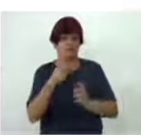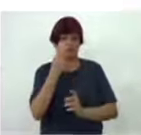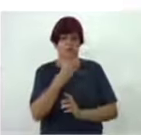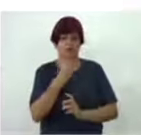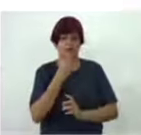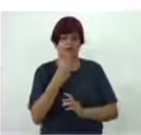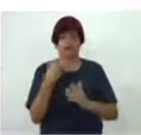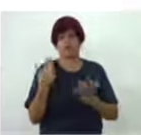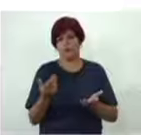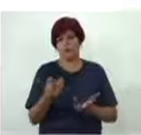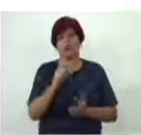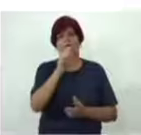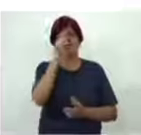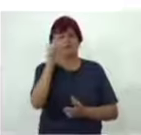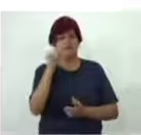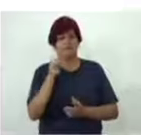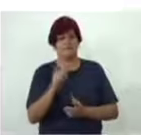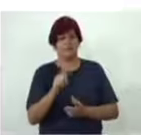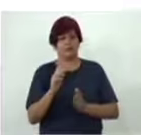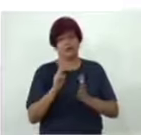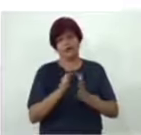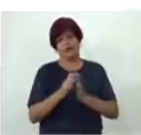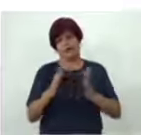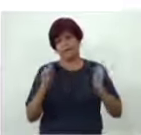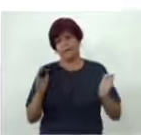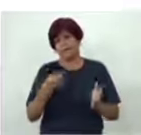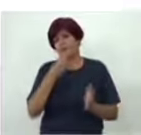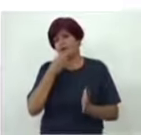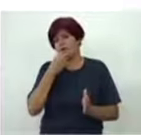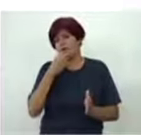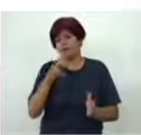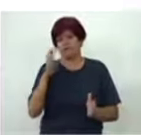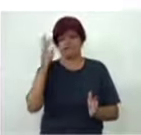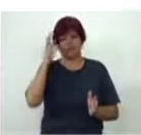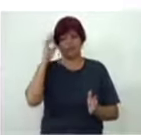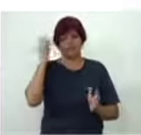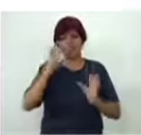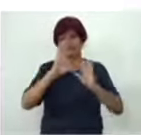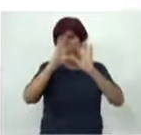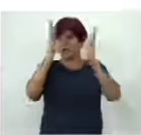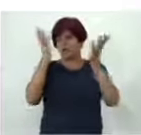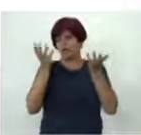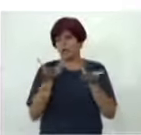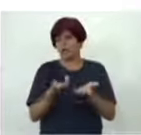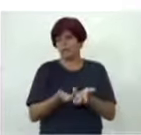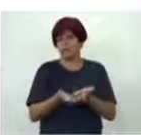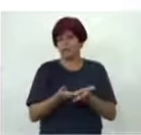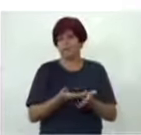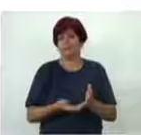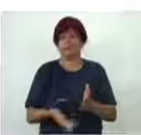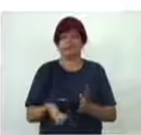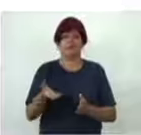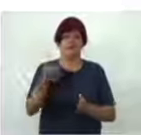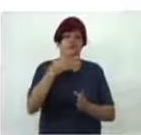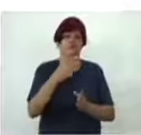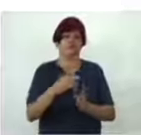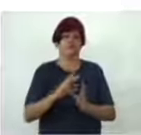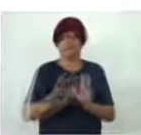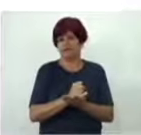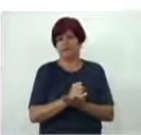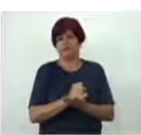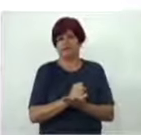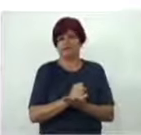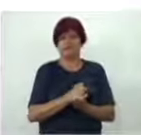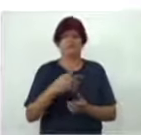las preguntas, amplían las posibilidades de conocimientos del mundo, elevan su nivel de generalización